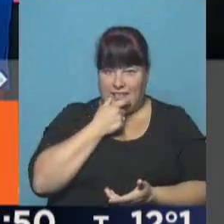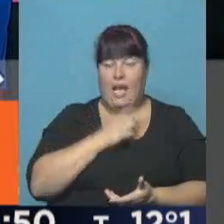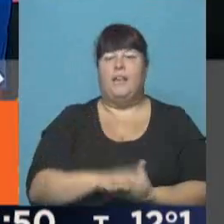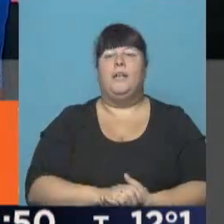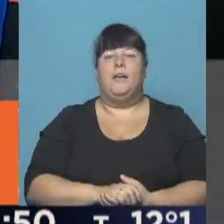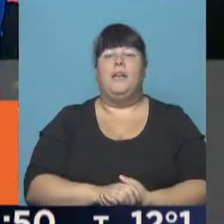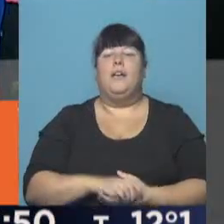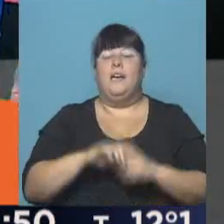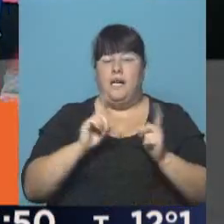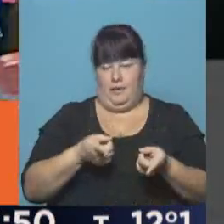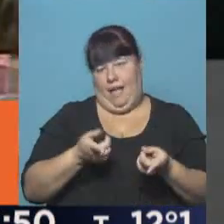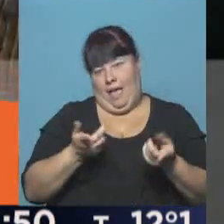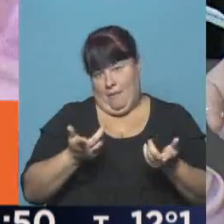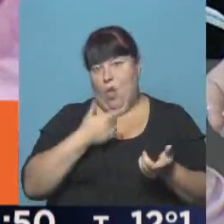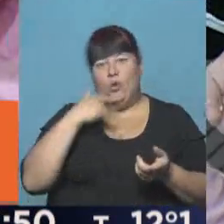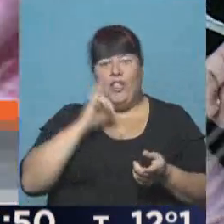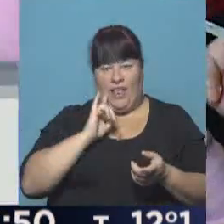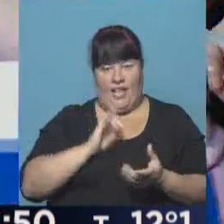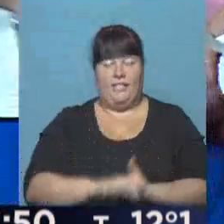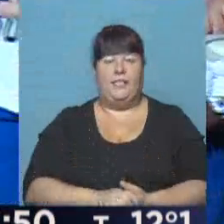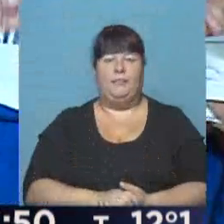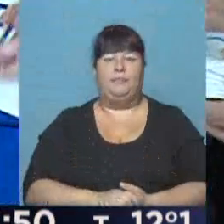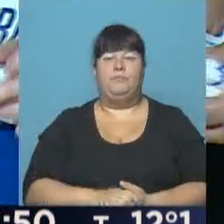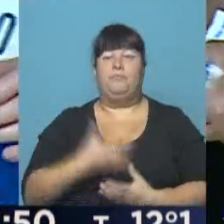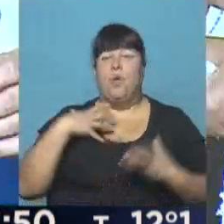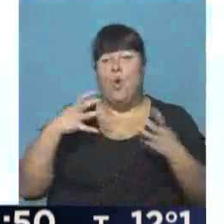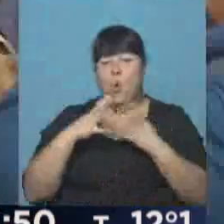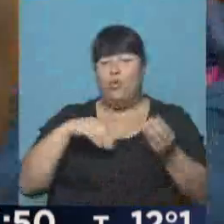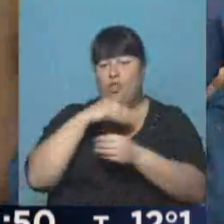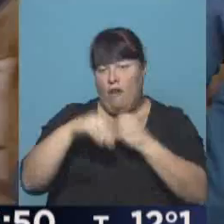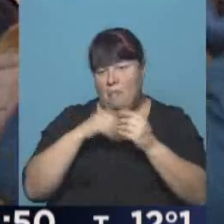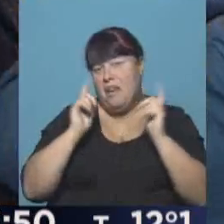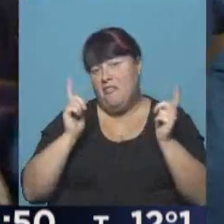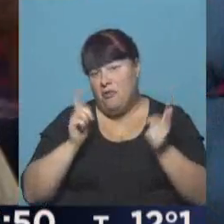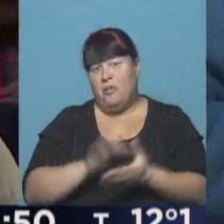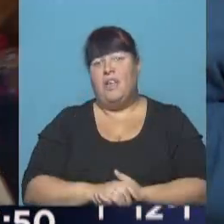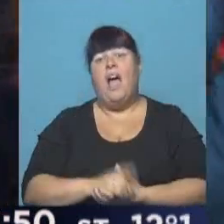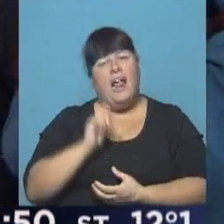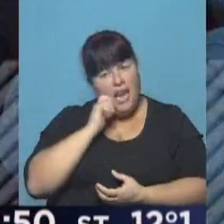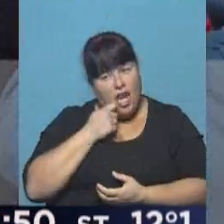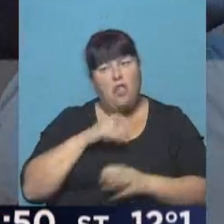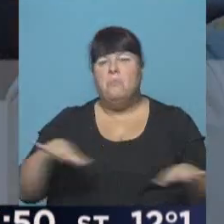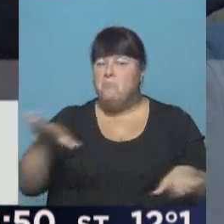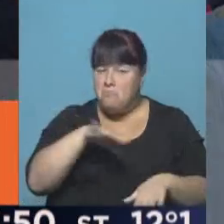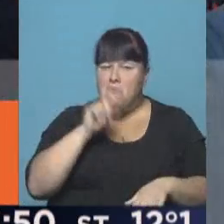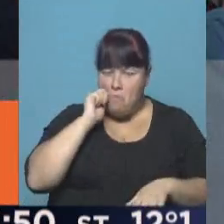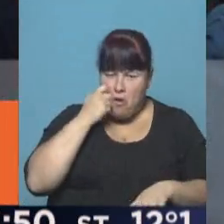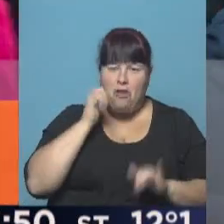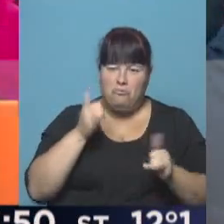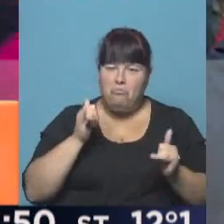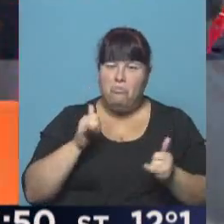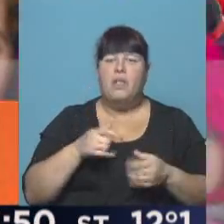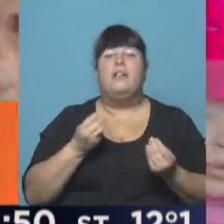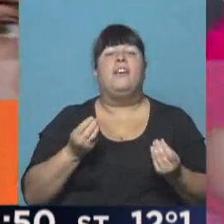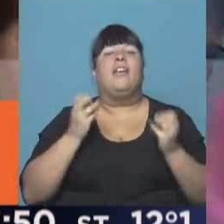con, obviamente, dulce de leche. Venimos con la familia a pasar un ratito. Lindo, está todo muy lindo, sí, sí,